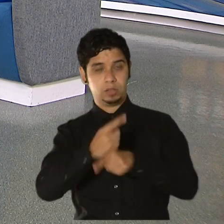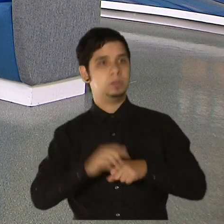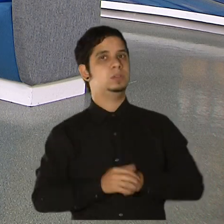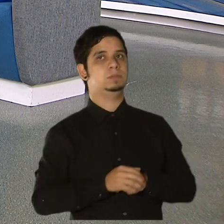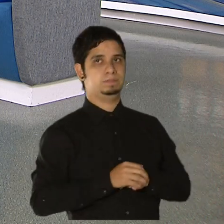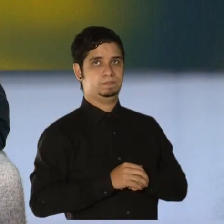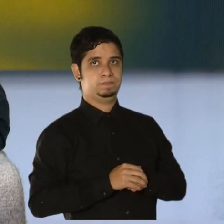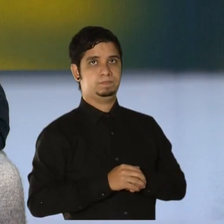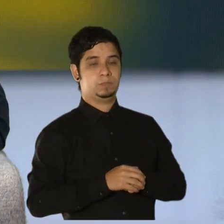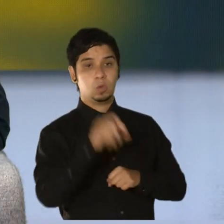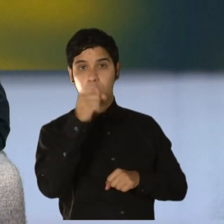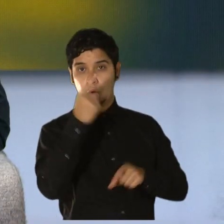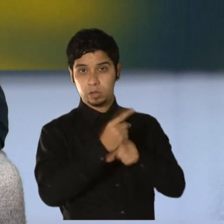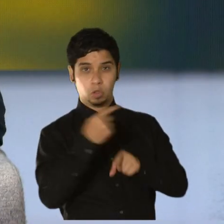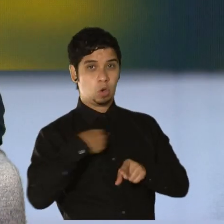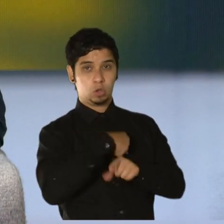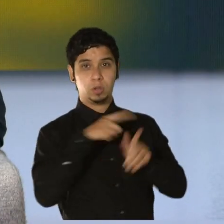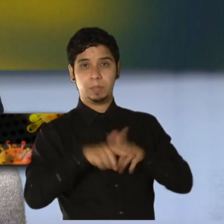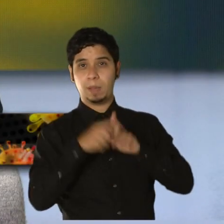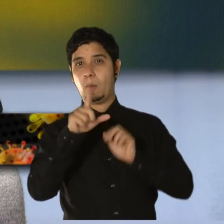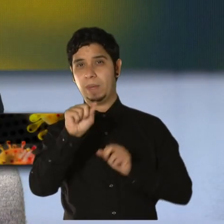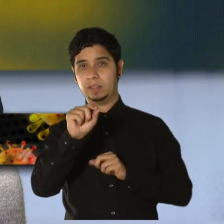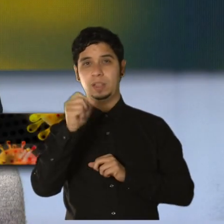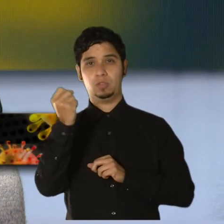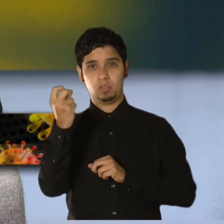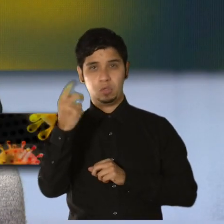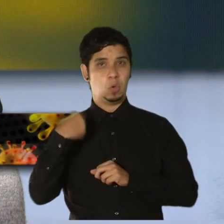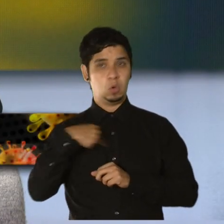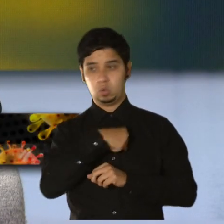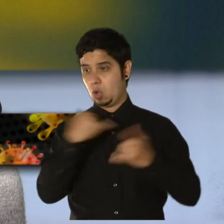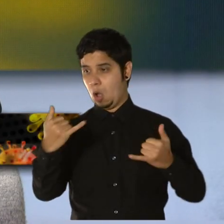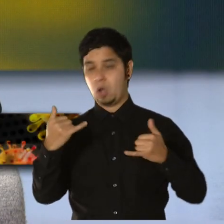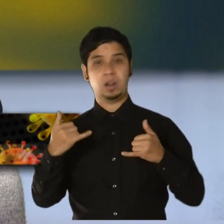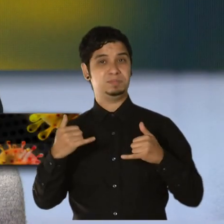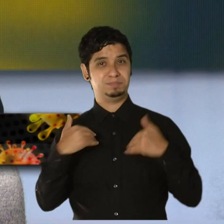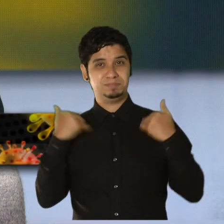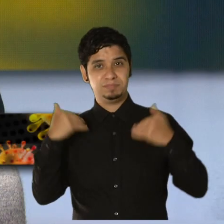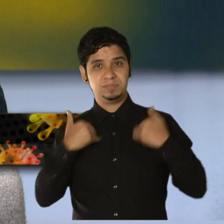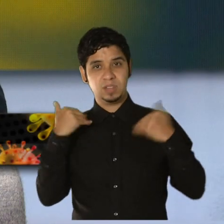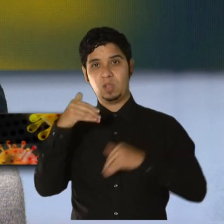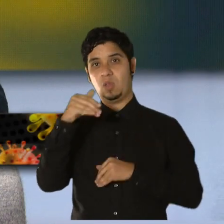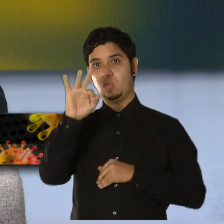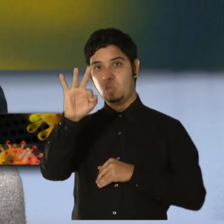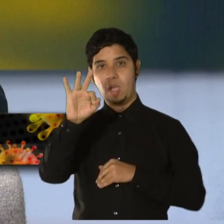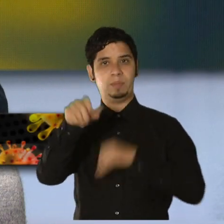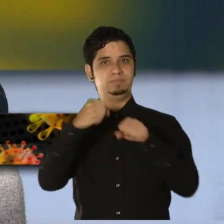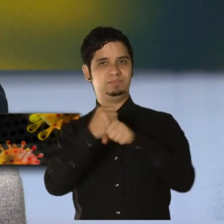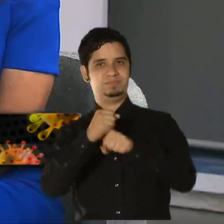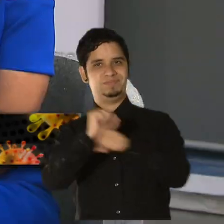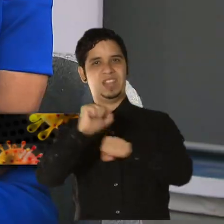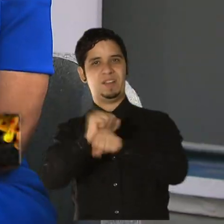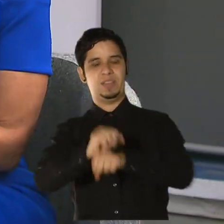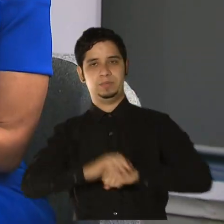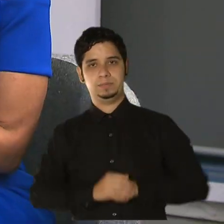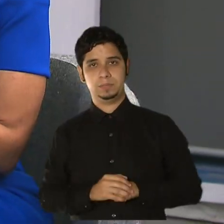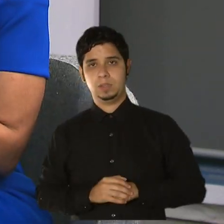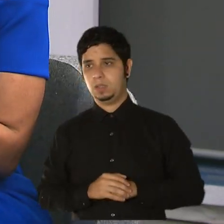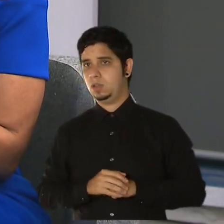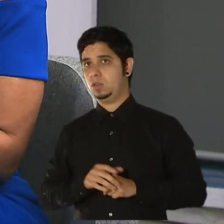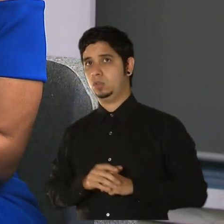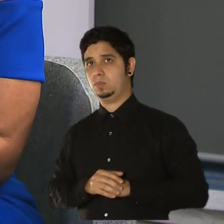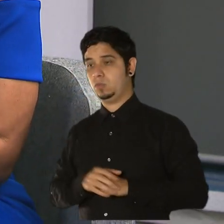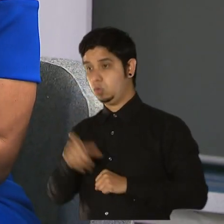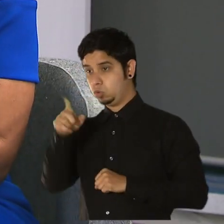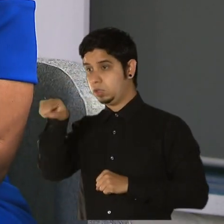abril. Comenzamos en el 2012, así que estamos bien contentos de cumplir nuestro 9º aniversario. Y ustedes atienden a